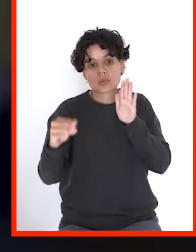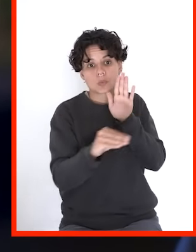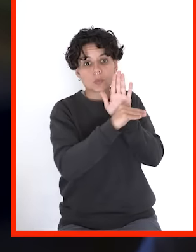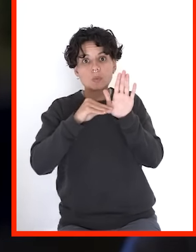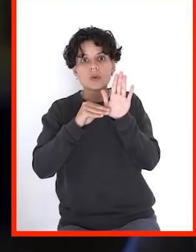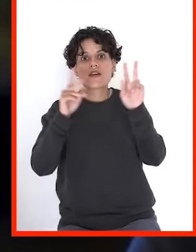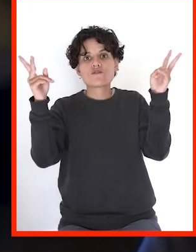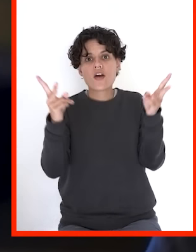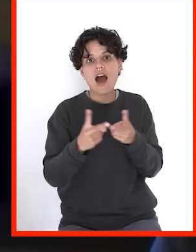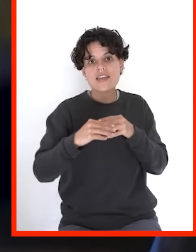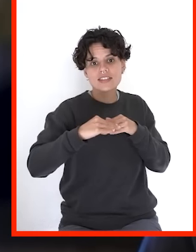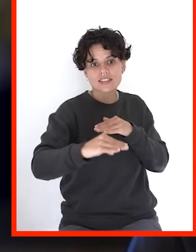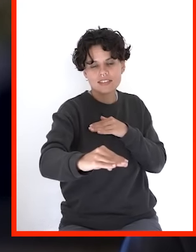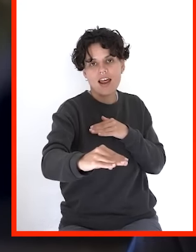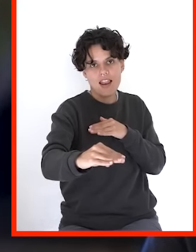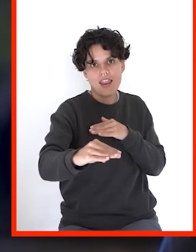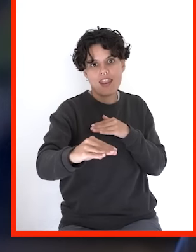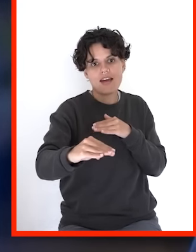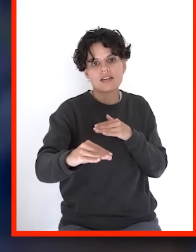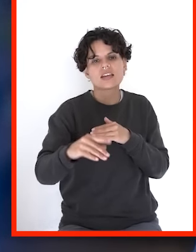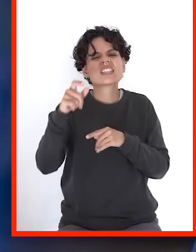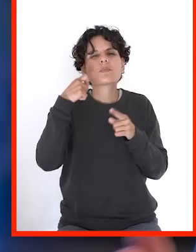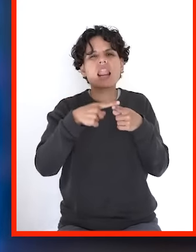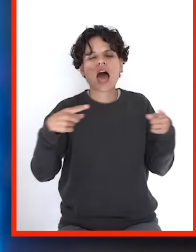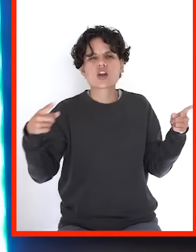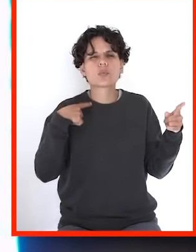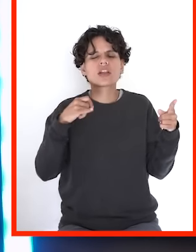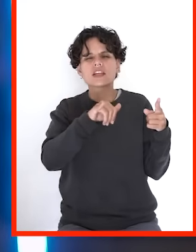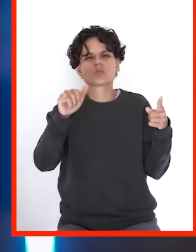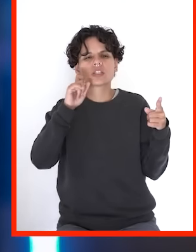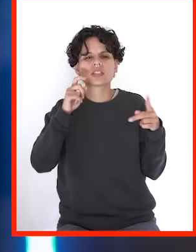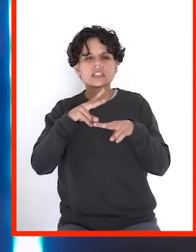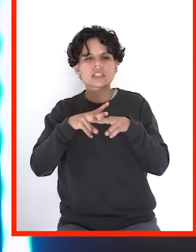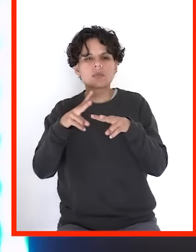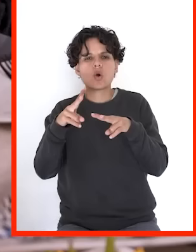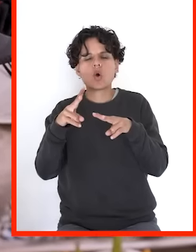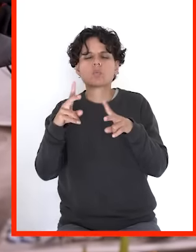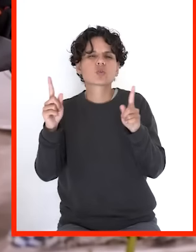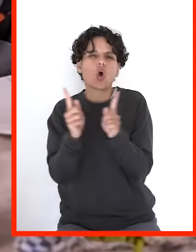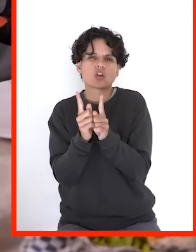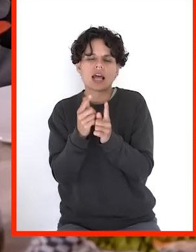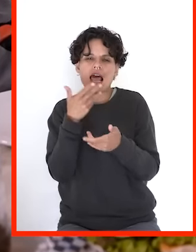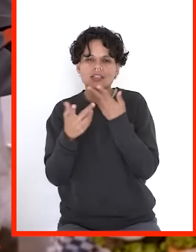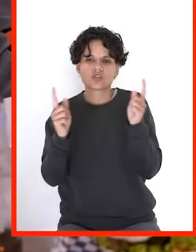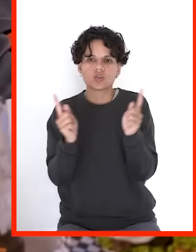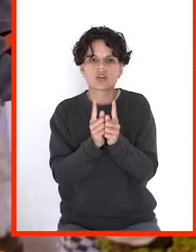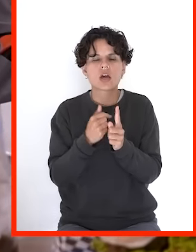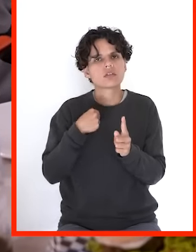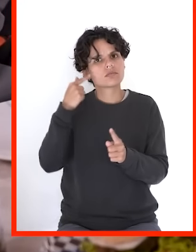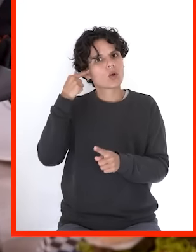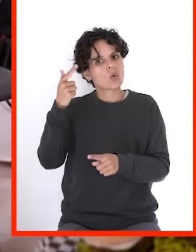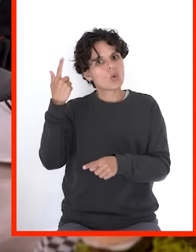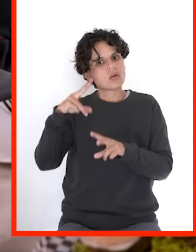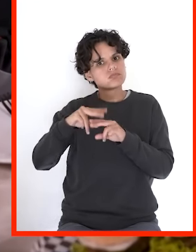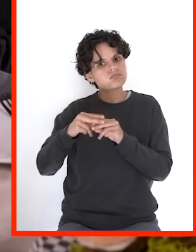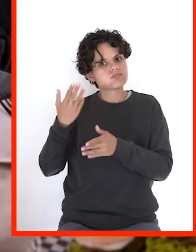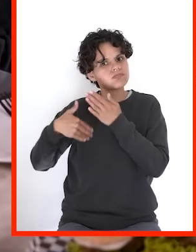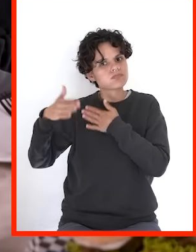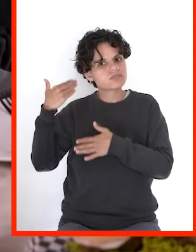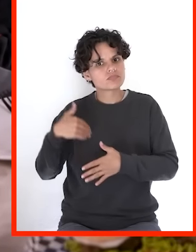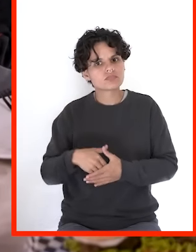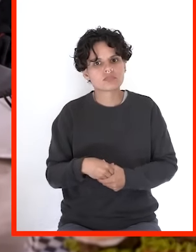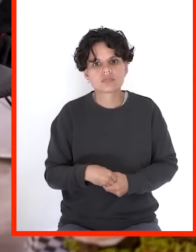versión larga, porque después en el edición especial hicimos la versión corta de los tres nomás con el Piri. Viejos tiempos. Disculpa que te interrumpa,